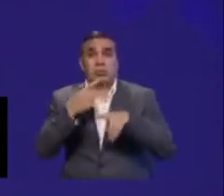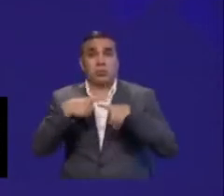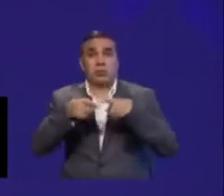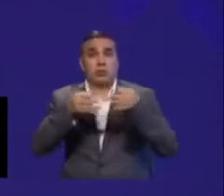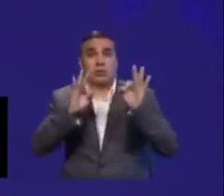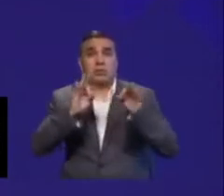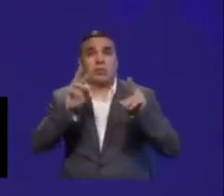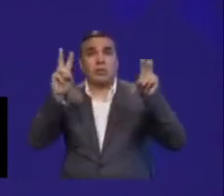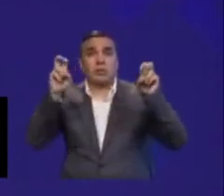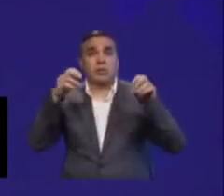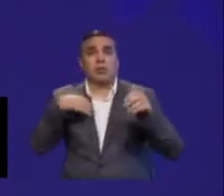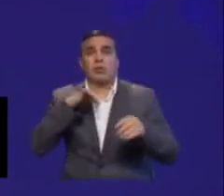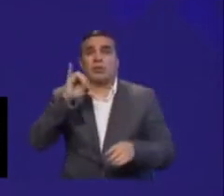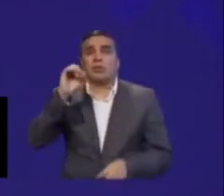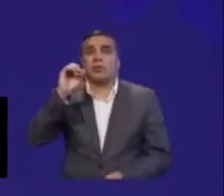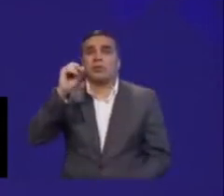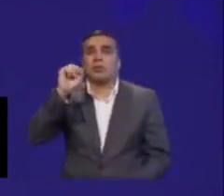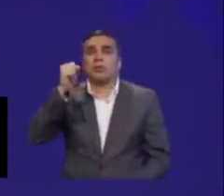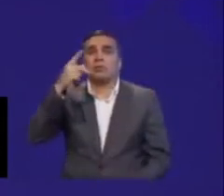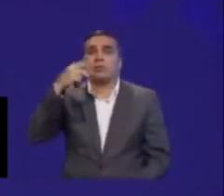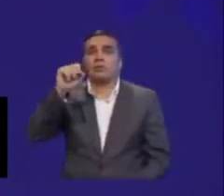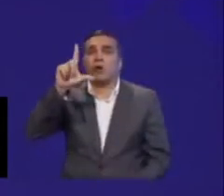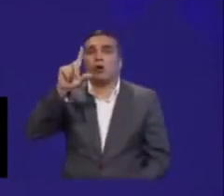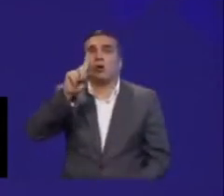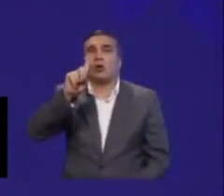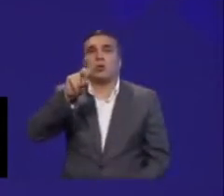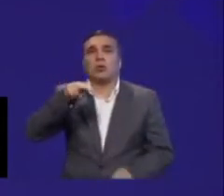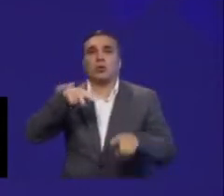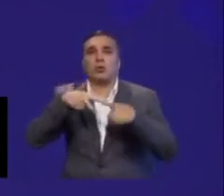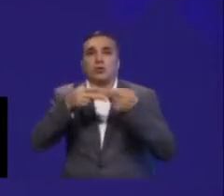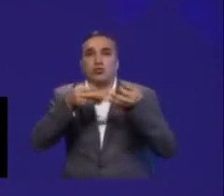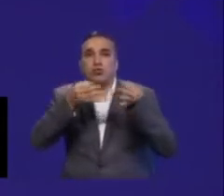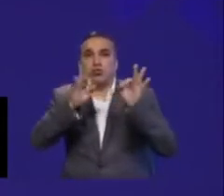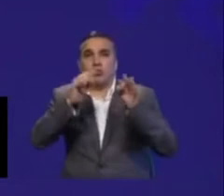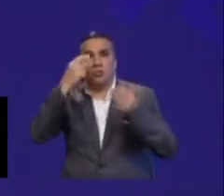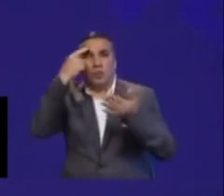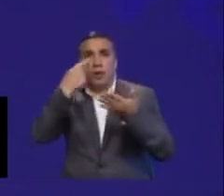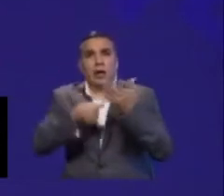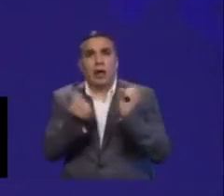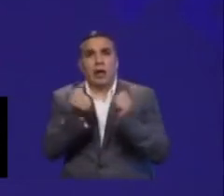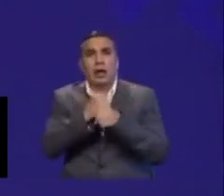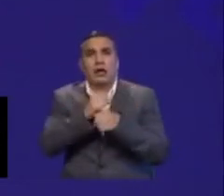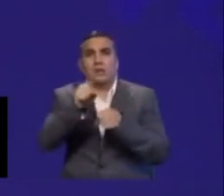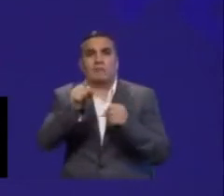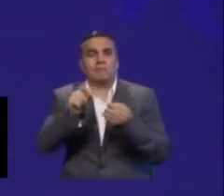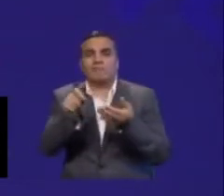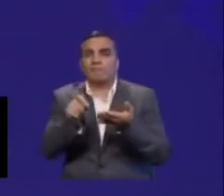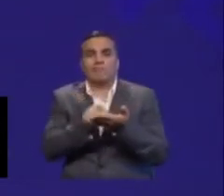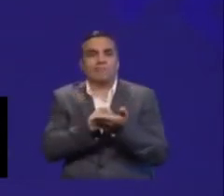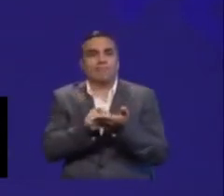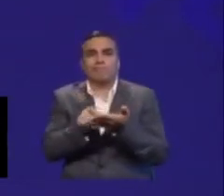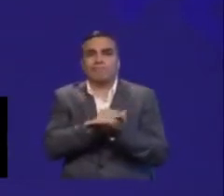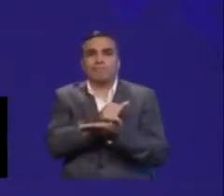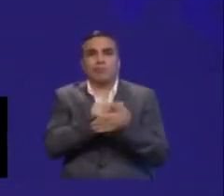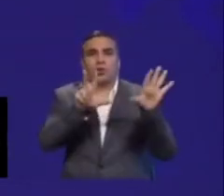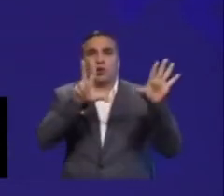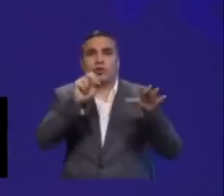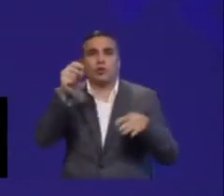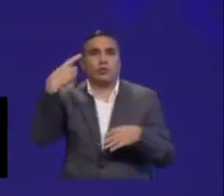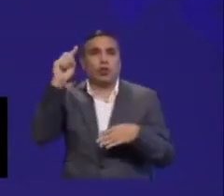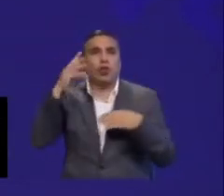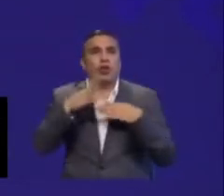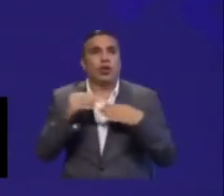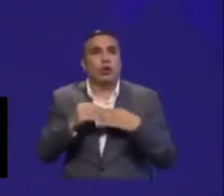ocasiones al tema del ISPOL. Y ahí se generó un esquema para hacer que desaparezcan cerca de 800 millones de